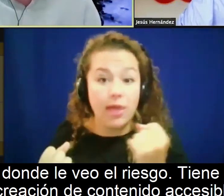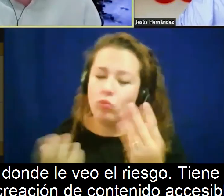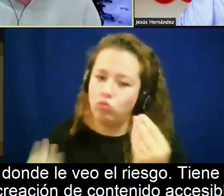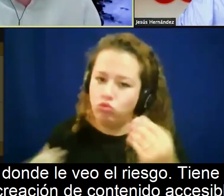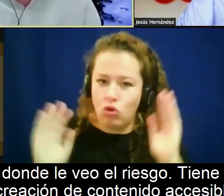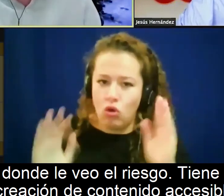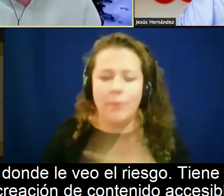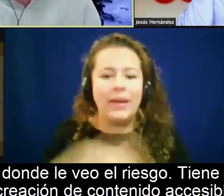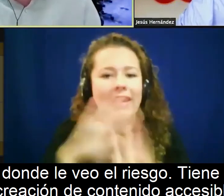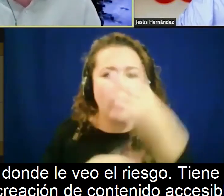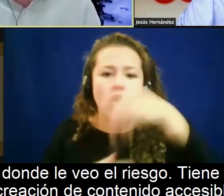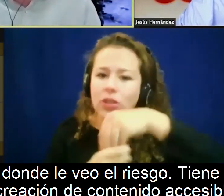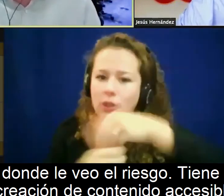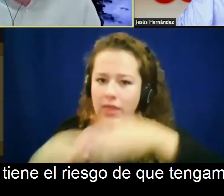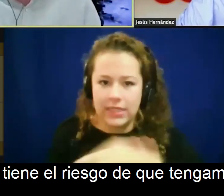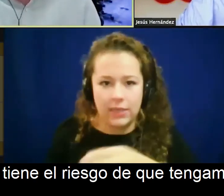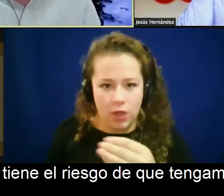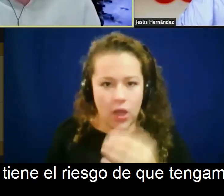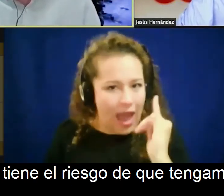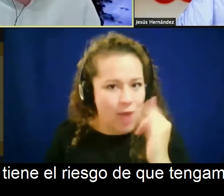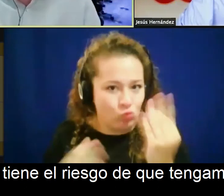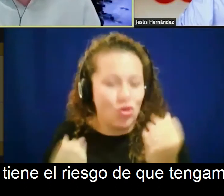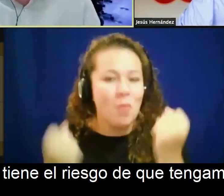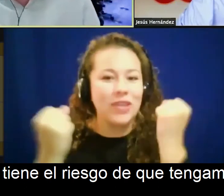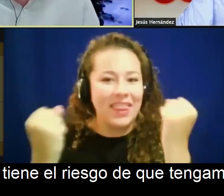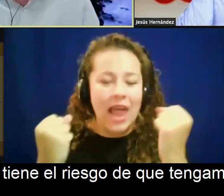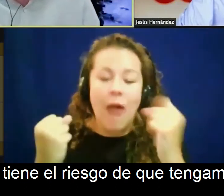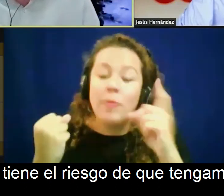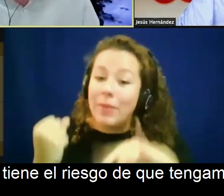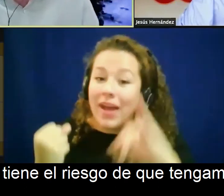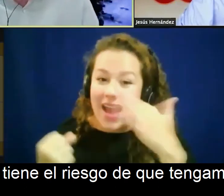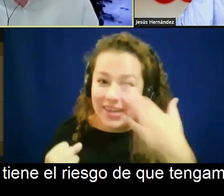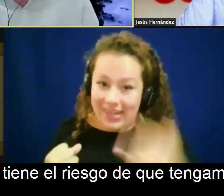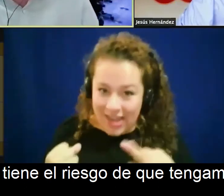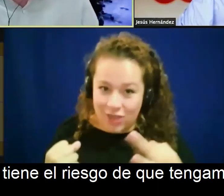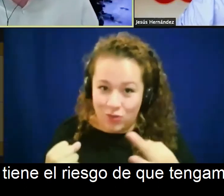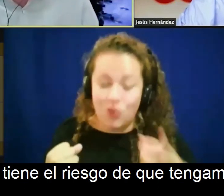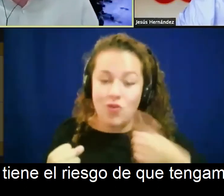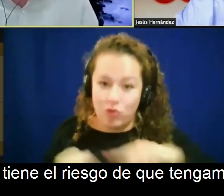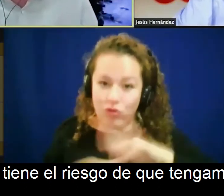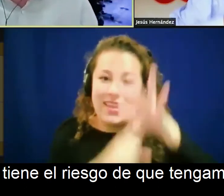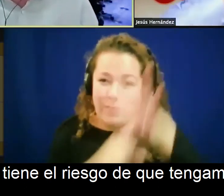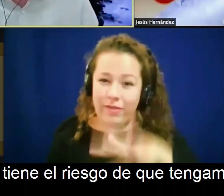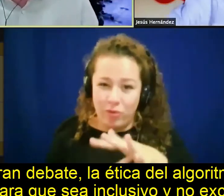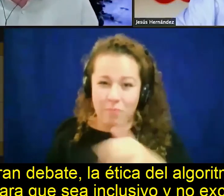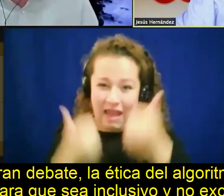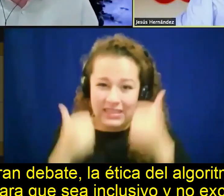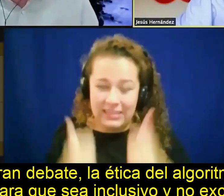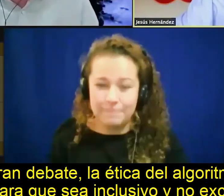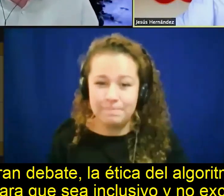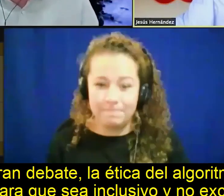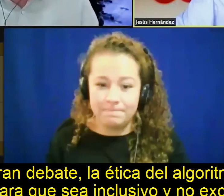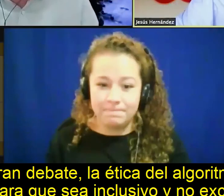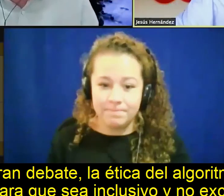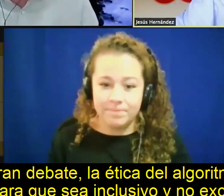de contenido accesible, sobre todo, en mi opinión, pero también tiene el riesgo de que tengamos discriminación. Sí, yo creo que está el